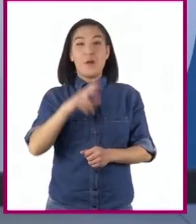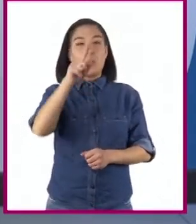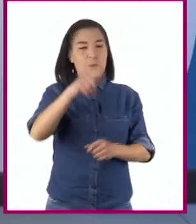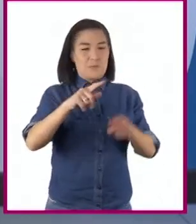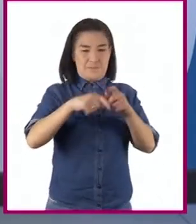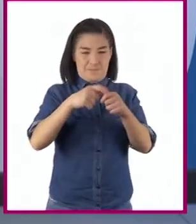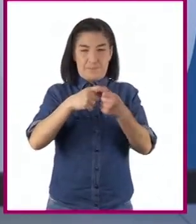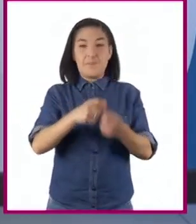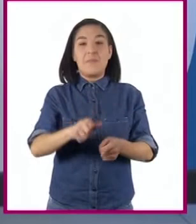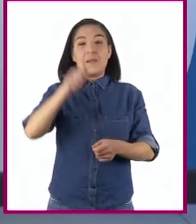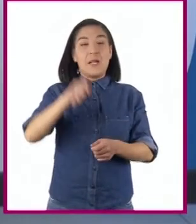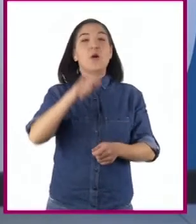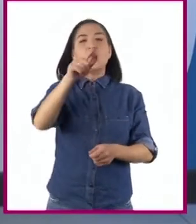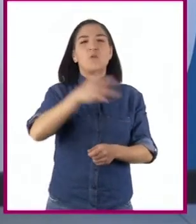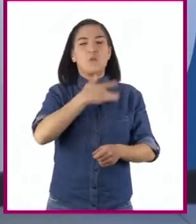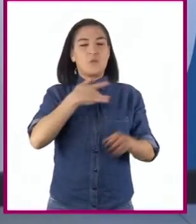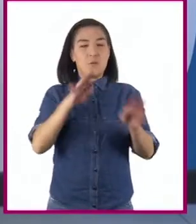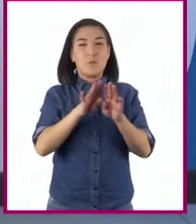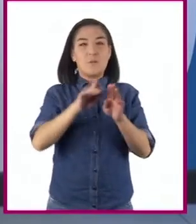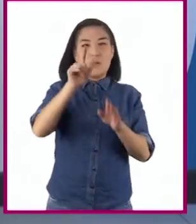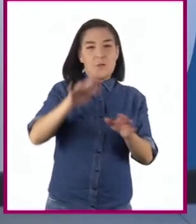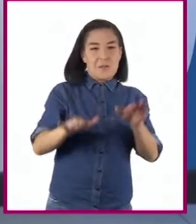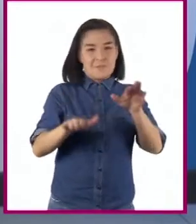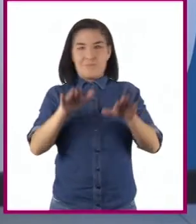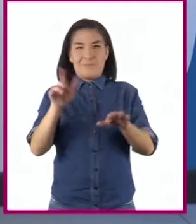cuerda, procurando que no se balancee.